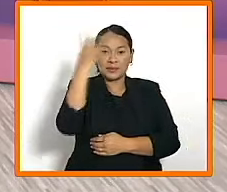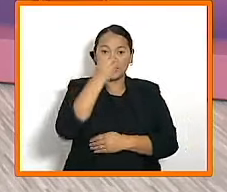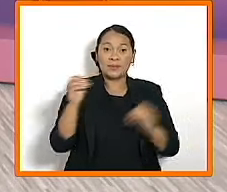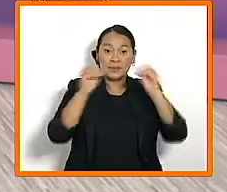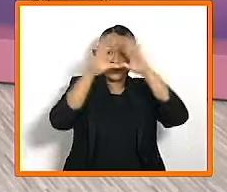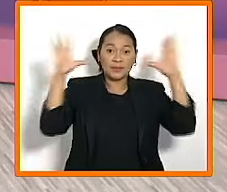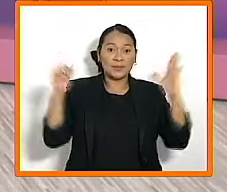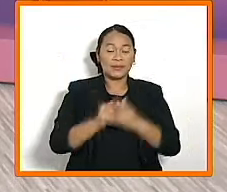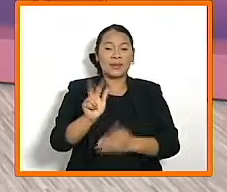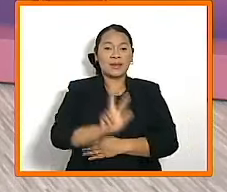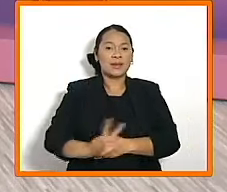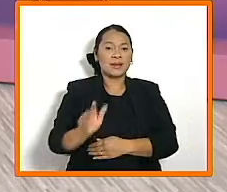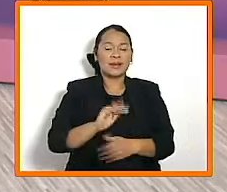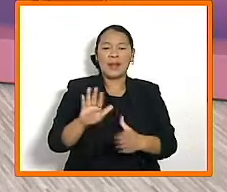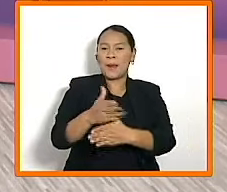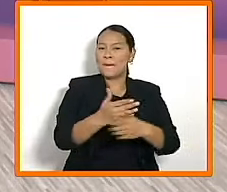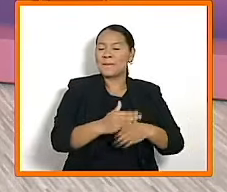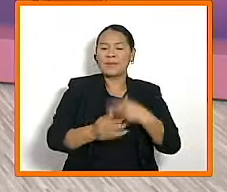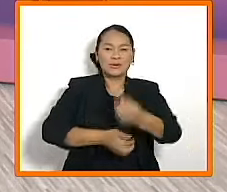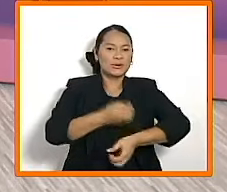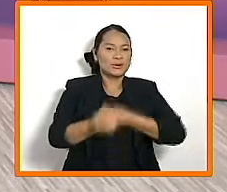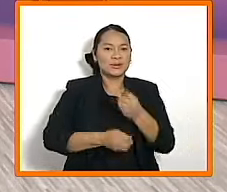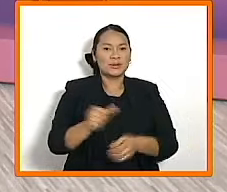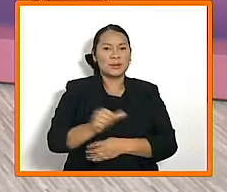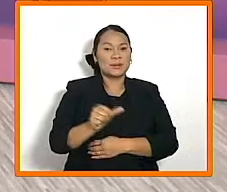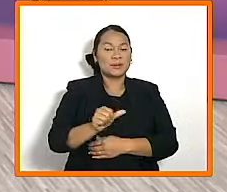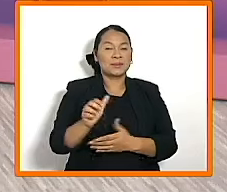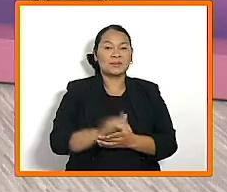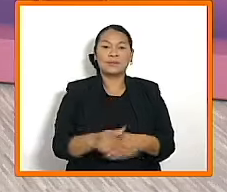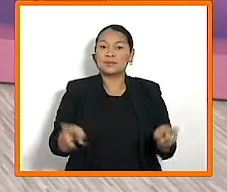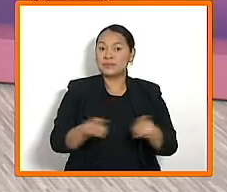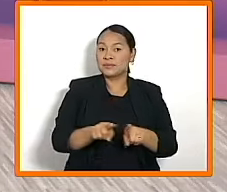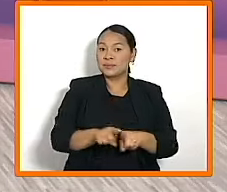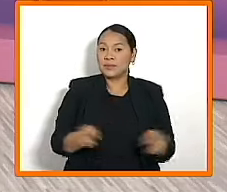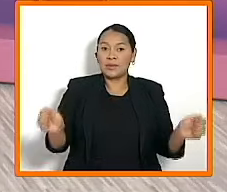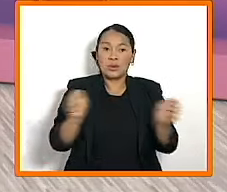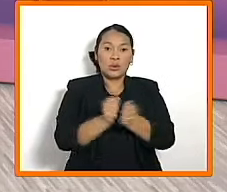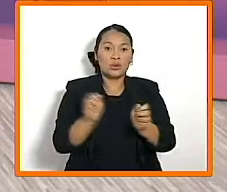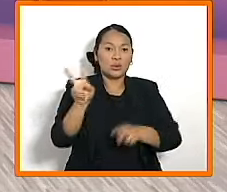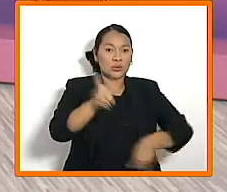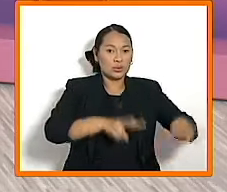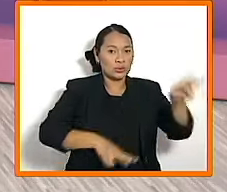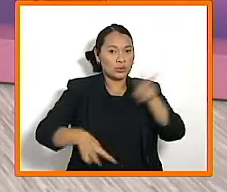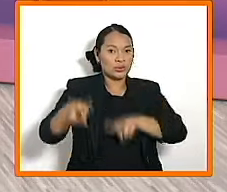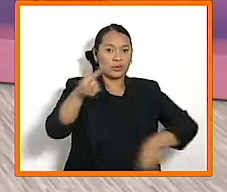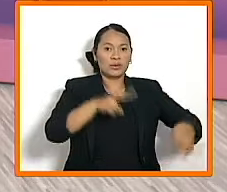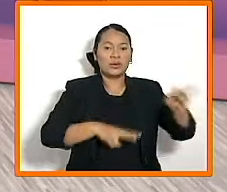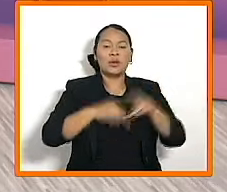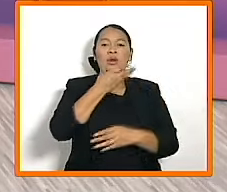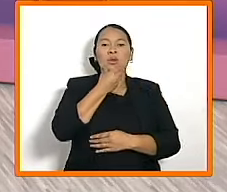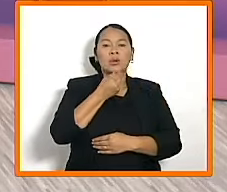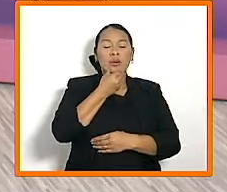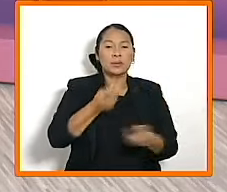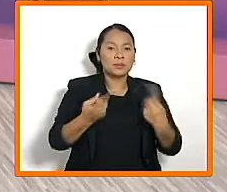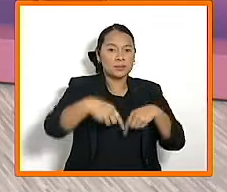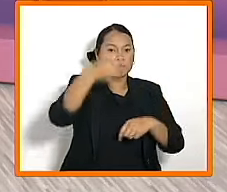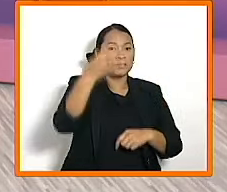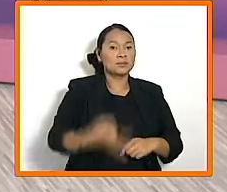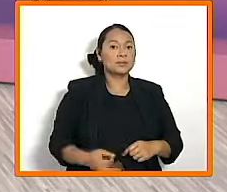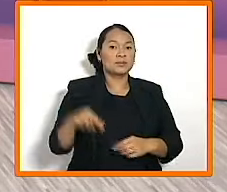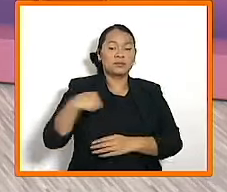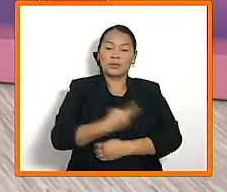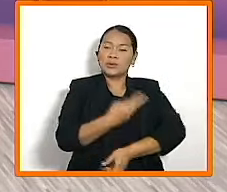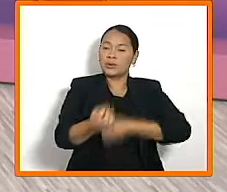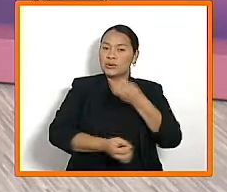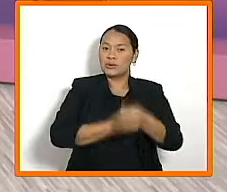martes compartiendo nuestro primer sorteo en este día pero también Contamos con la presen de nuestro notario quien le da transparencia a nuestro sorteo antes de